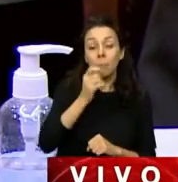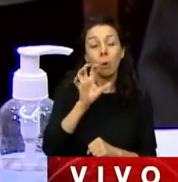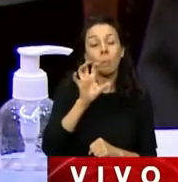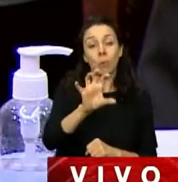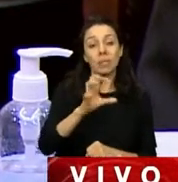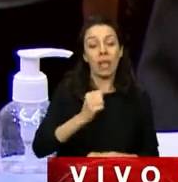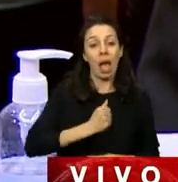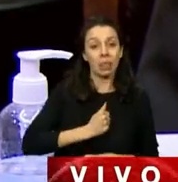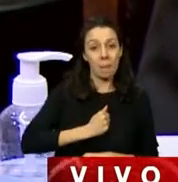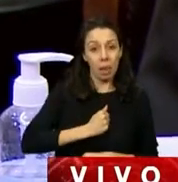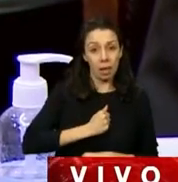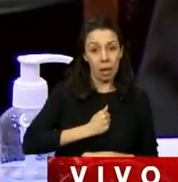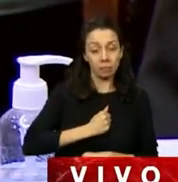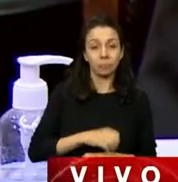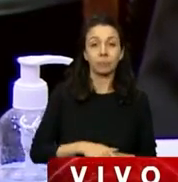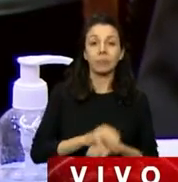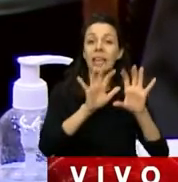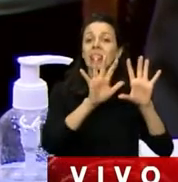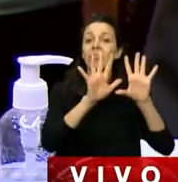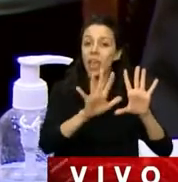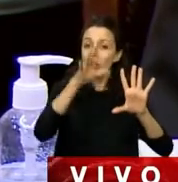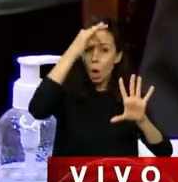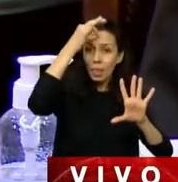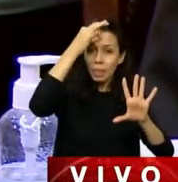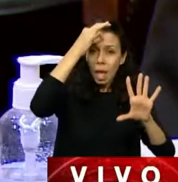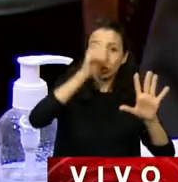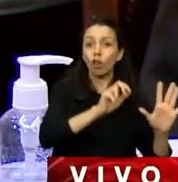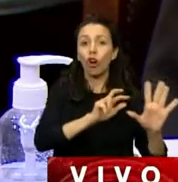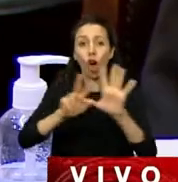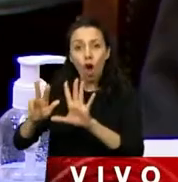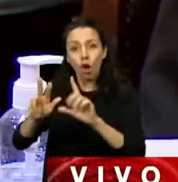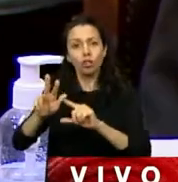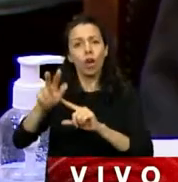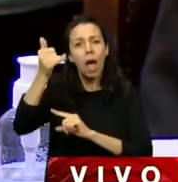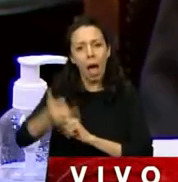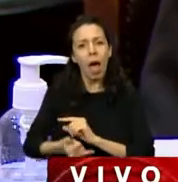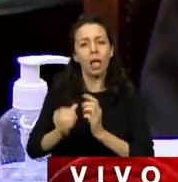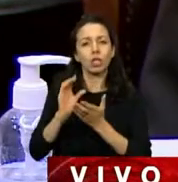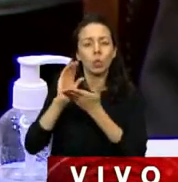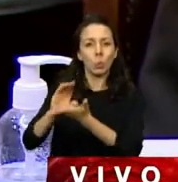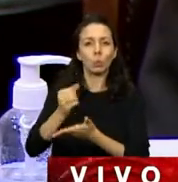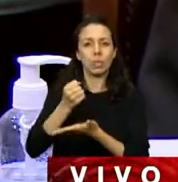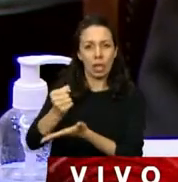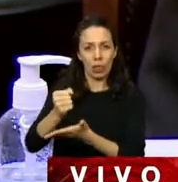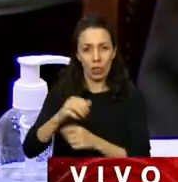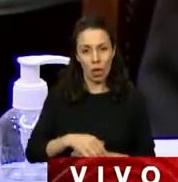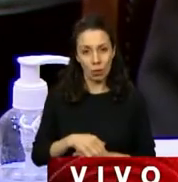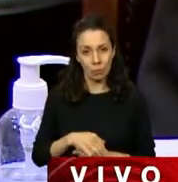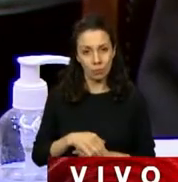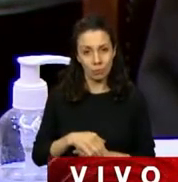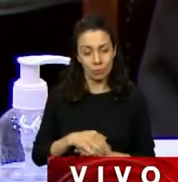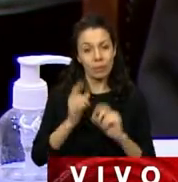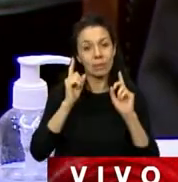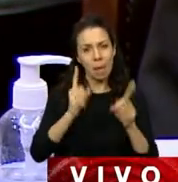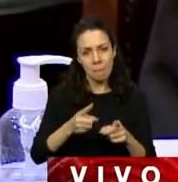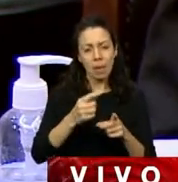En Catamarca, 8 de cada 10 obras de teatro son subsidiadas. Además, se subsidia